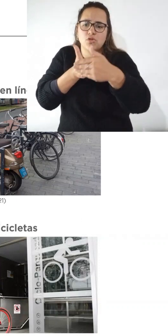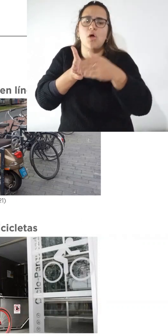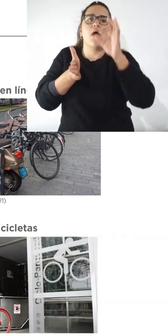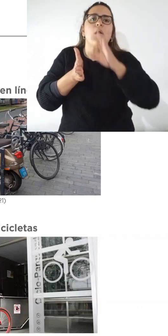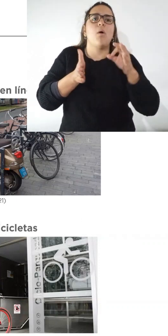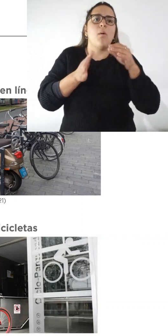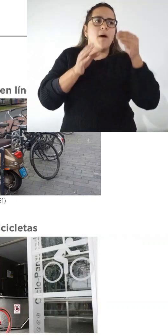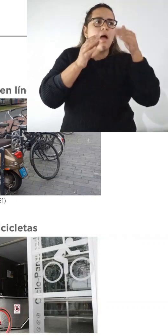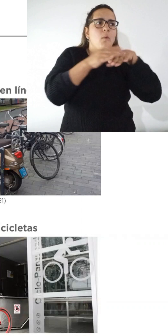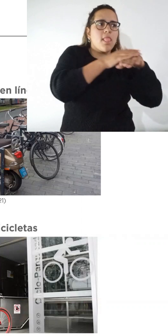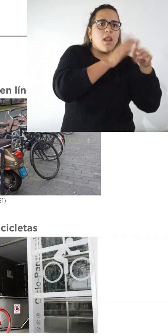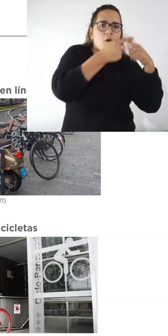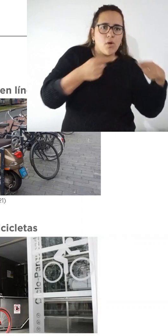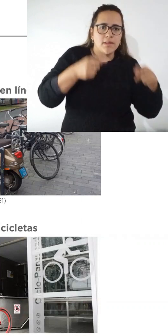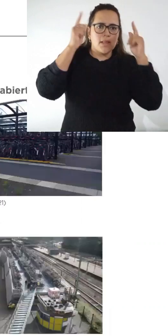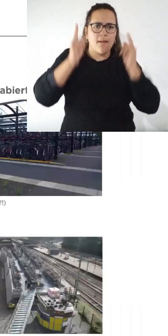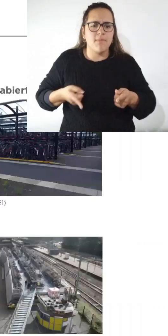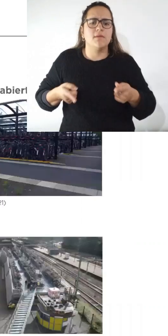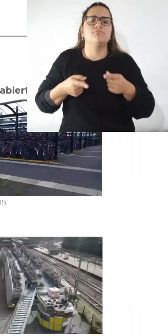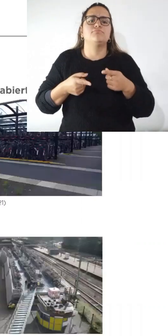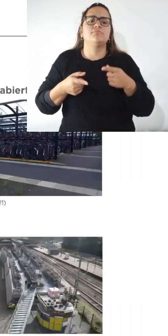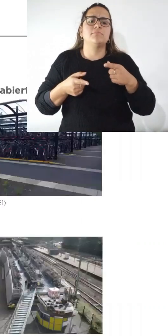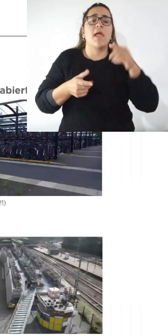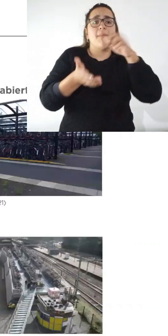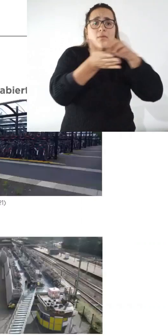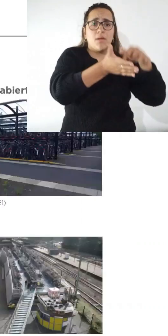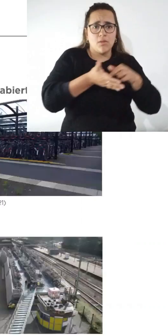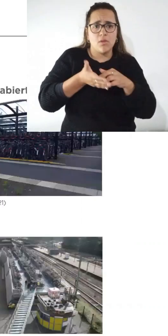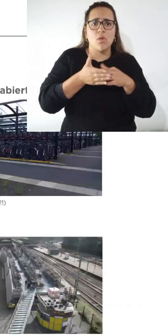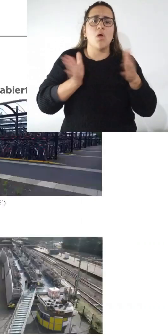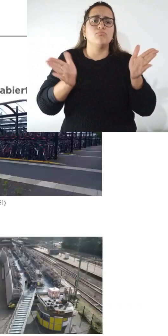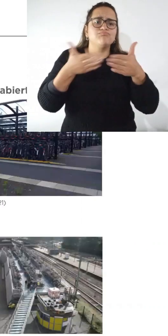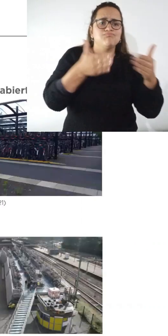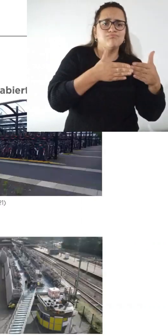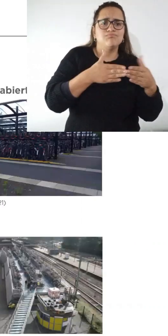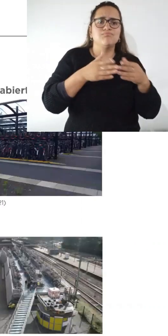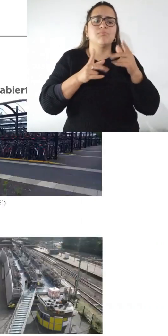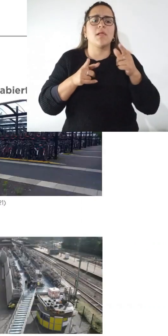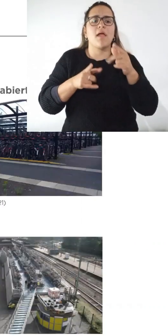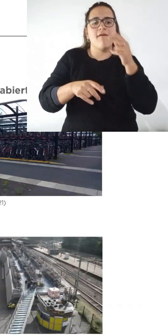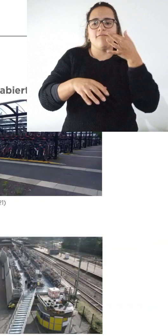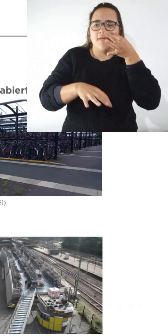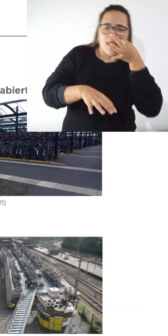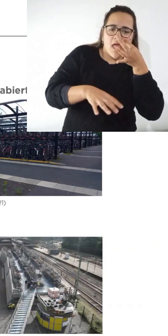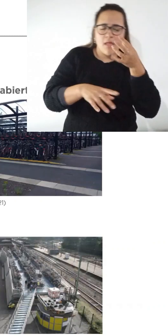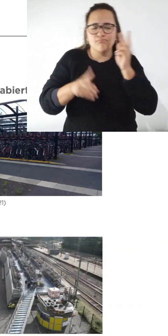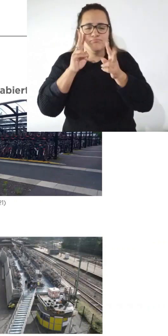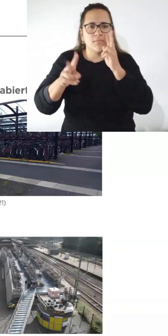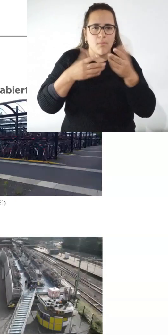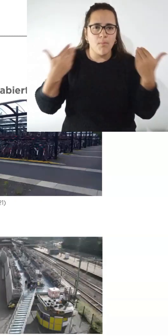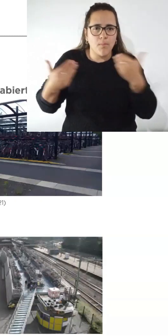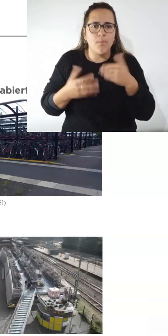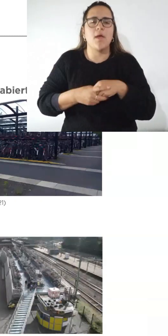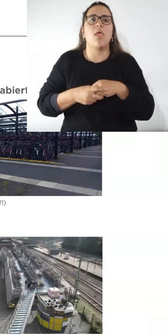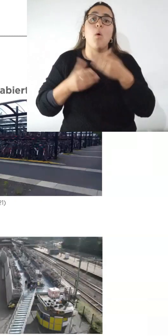tenemos lockers para bicicletas y pabellones para bicicletas, también estacionamientos cerrados que tienen una cerca y vigilancia